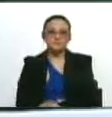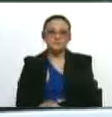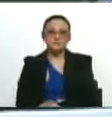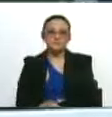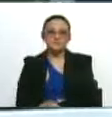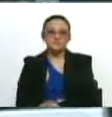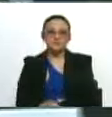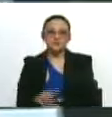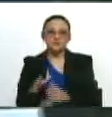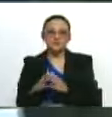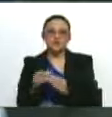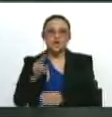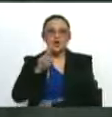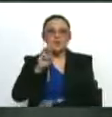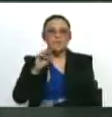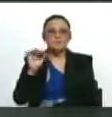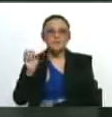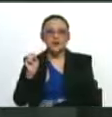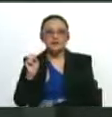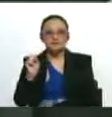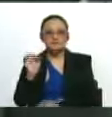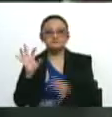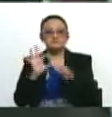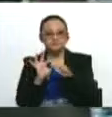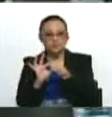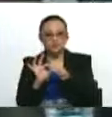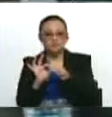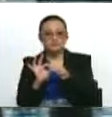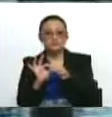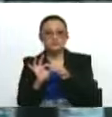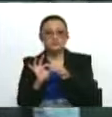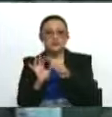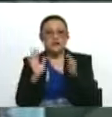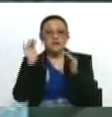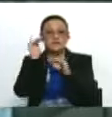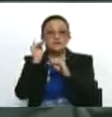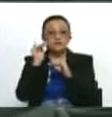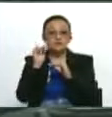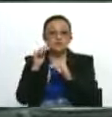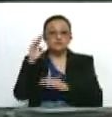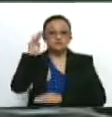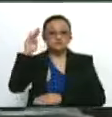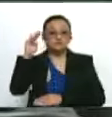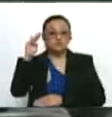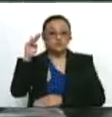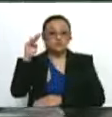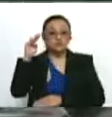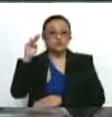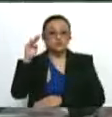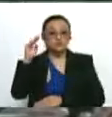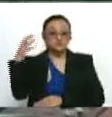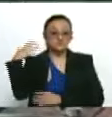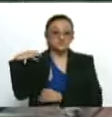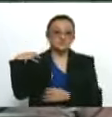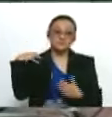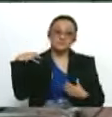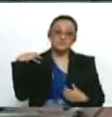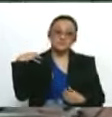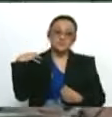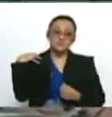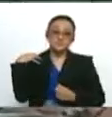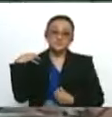Todas las UPAs se articularán a las UPEDI. Atención, Milicia Nacional Bolivariana, mayor general Marcano